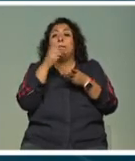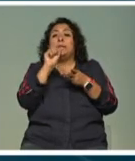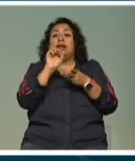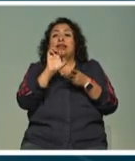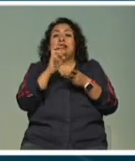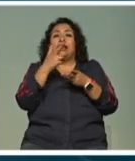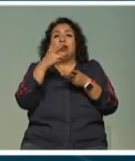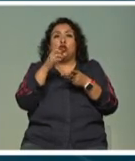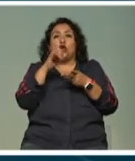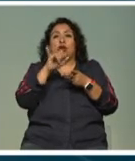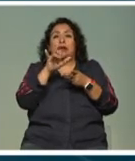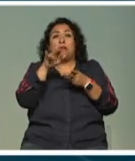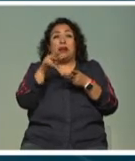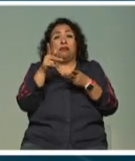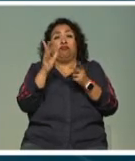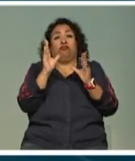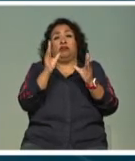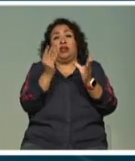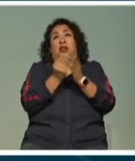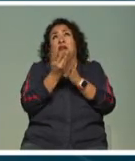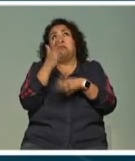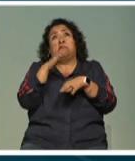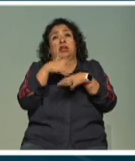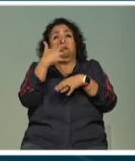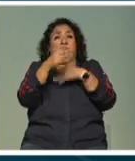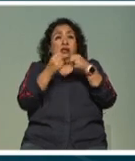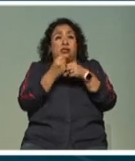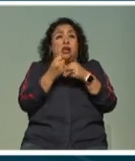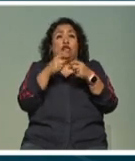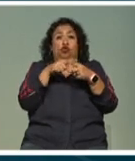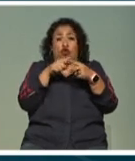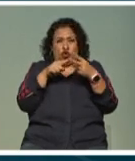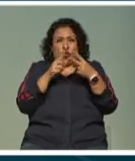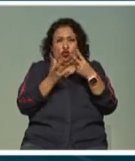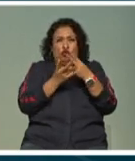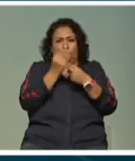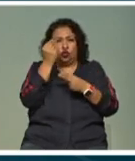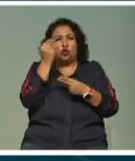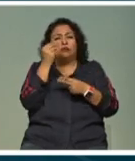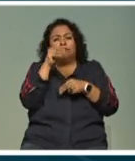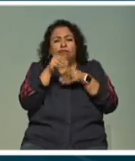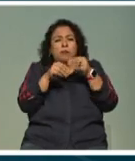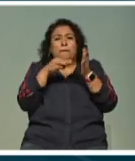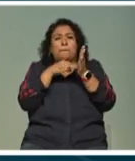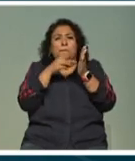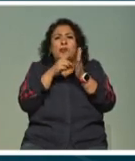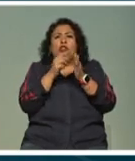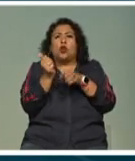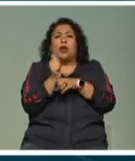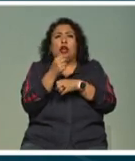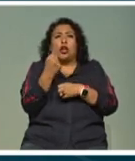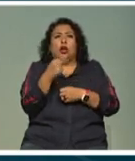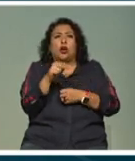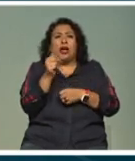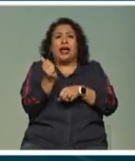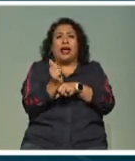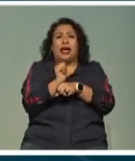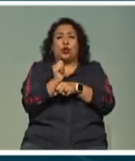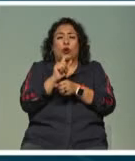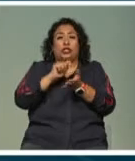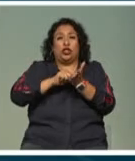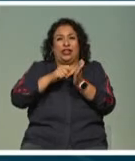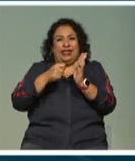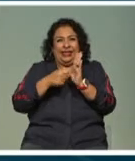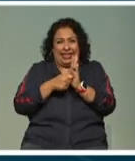Jiménez, dio clases por más de una década. Junto a Jiménez, compiló y diseñó un método de actuación llamado actuación